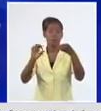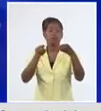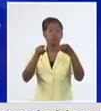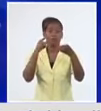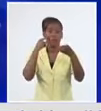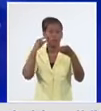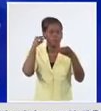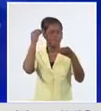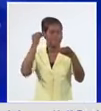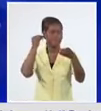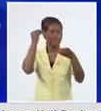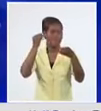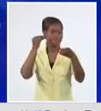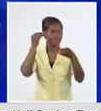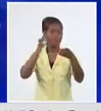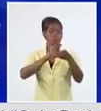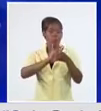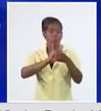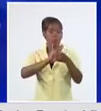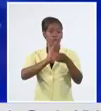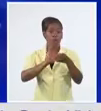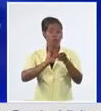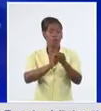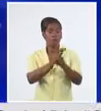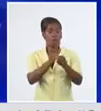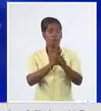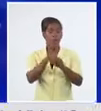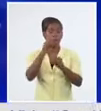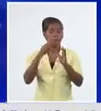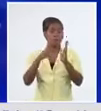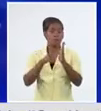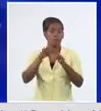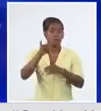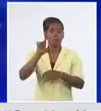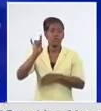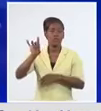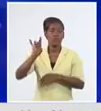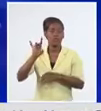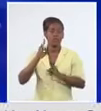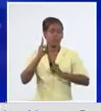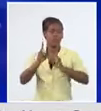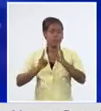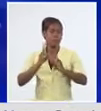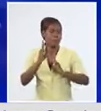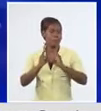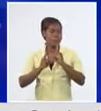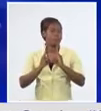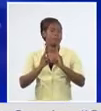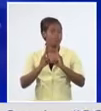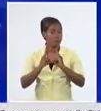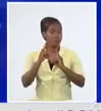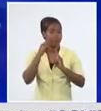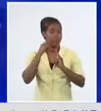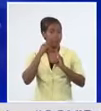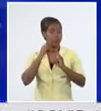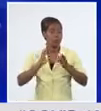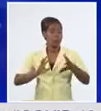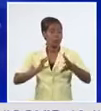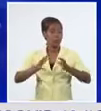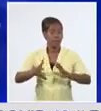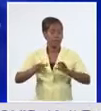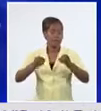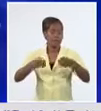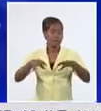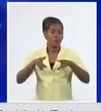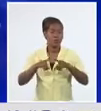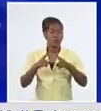nuevo coronavirus, 1.915 solo en edades pediátricas. Bien compleja la situación para los pediatras,